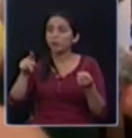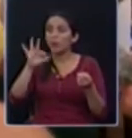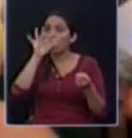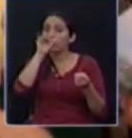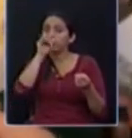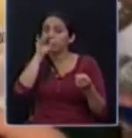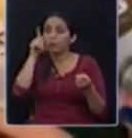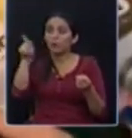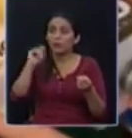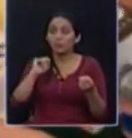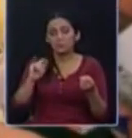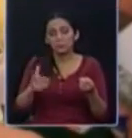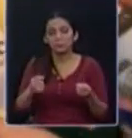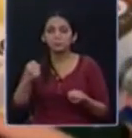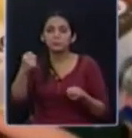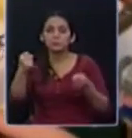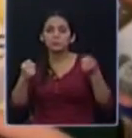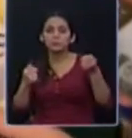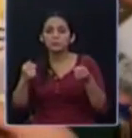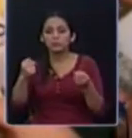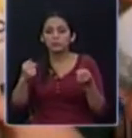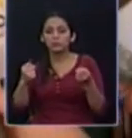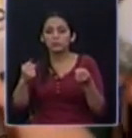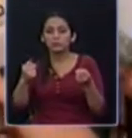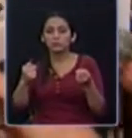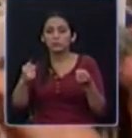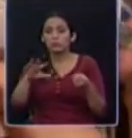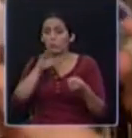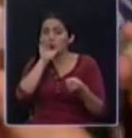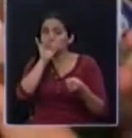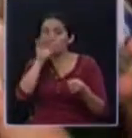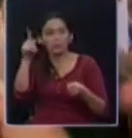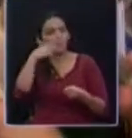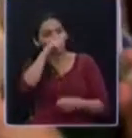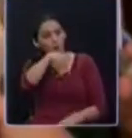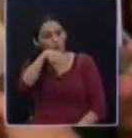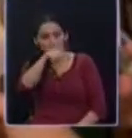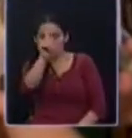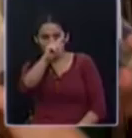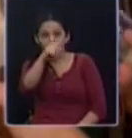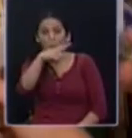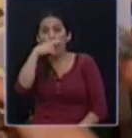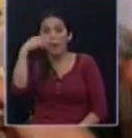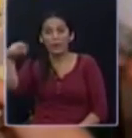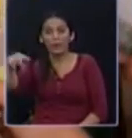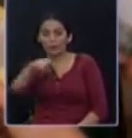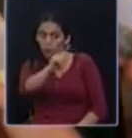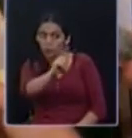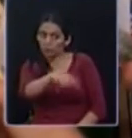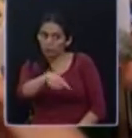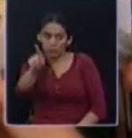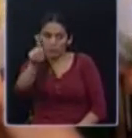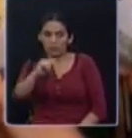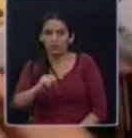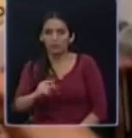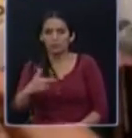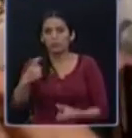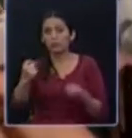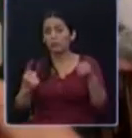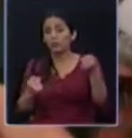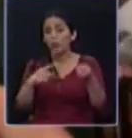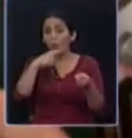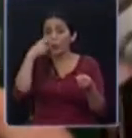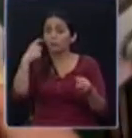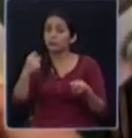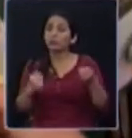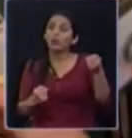ATM y lo llama al señor indicándole que él no debe estar aquí, sino allá. Entonces, el chofer viene así y